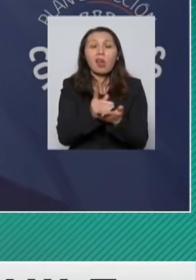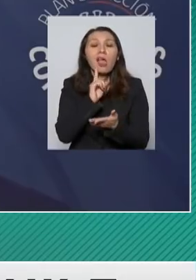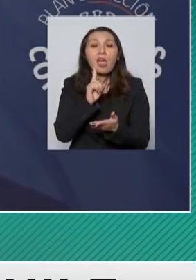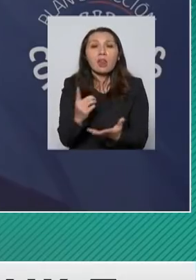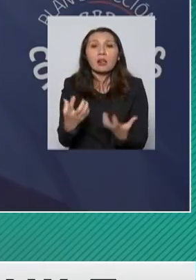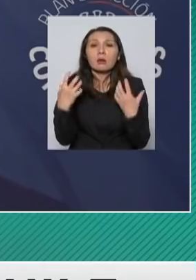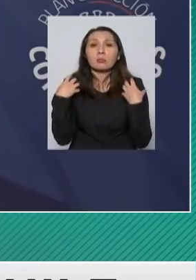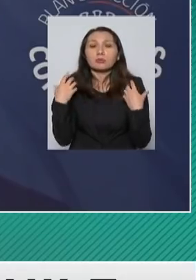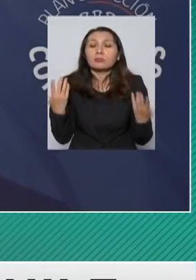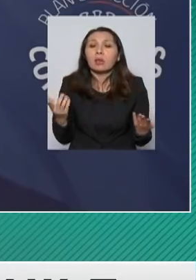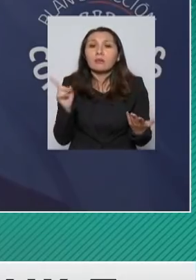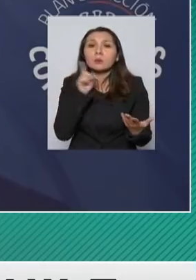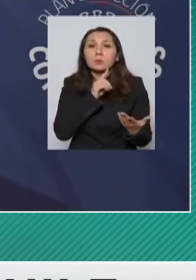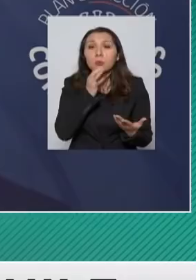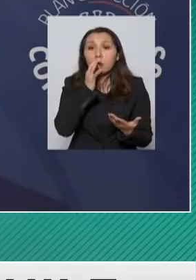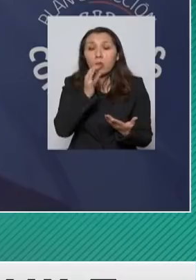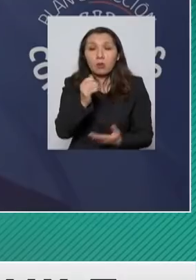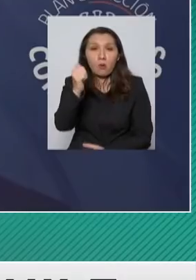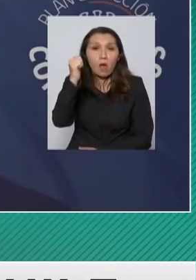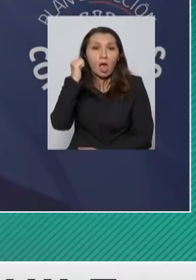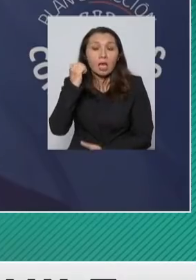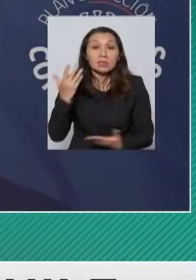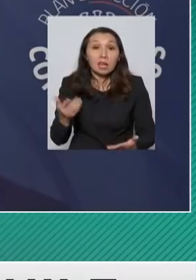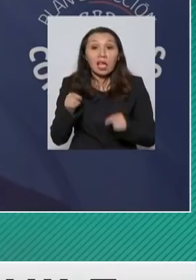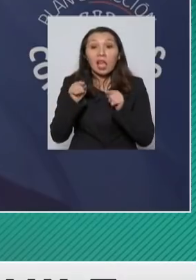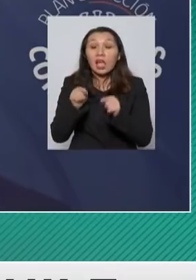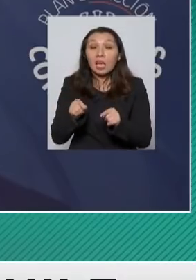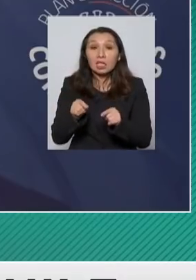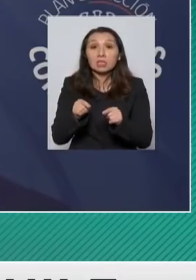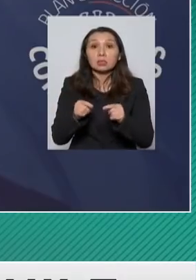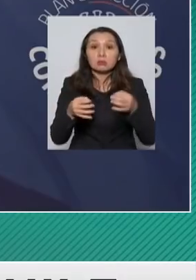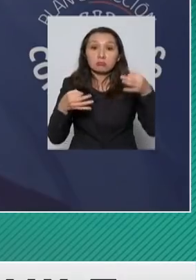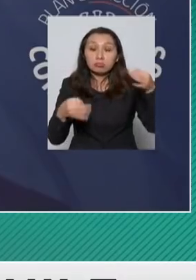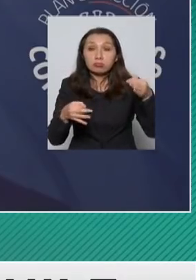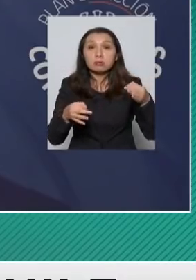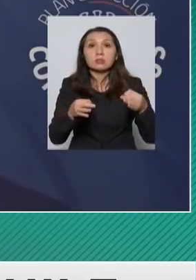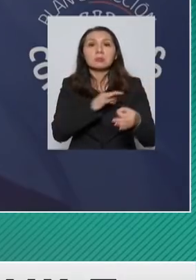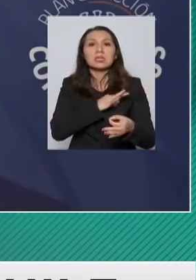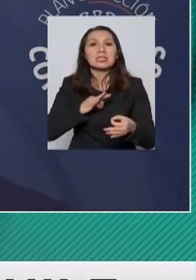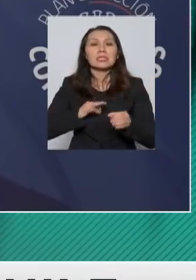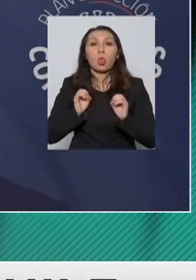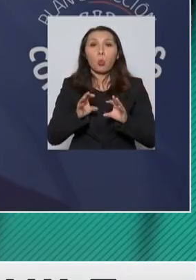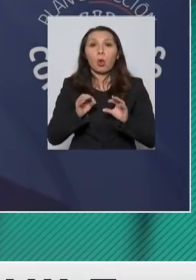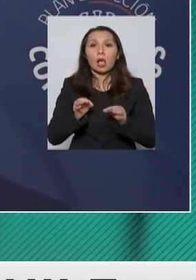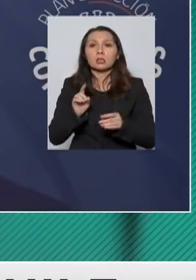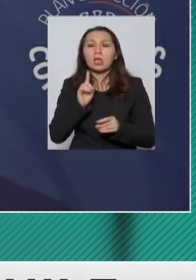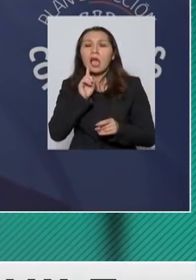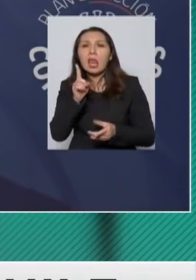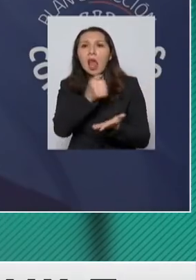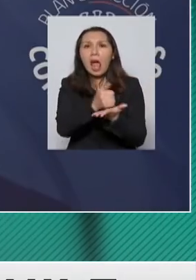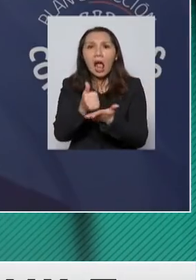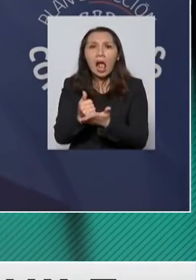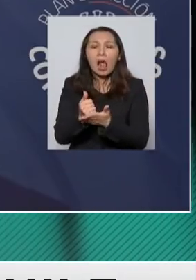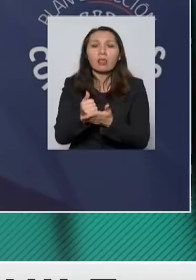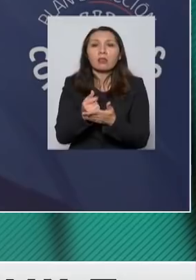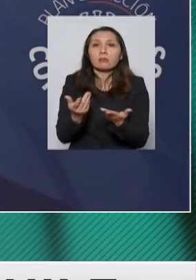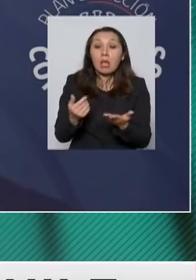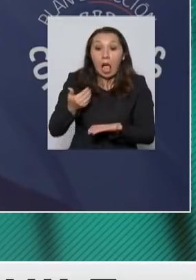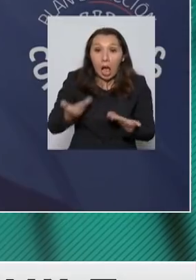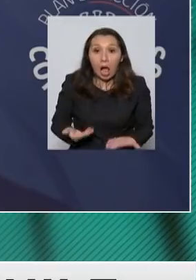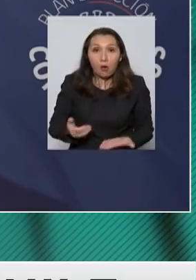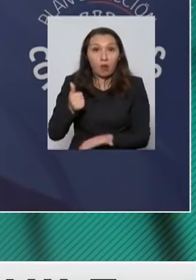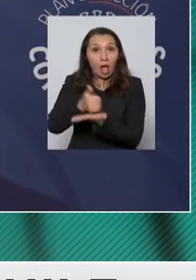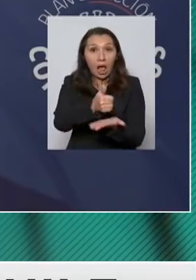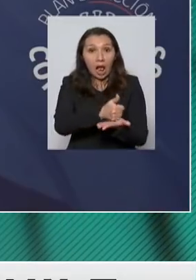responsabilidad finalmente de las palabras que usted dice ayer? ¿Es de una circular del Ministerio de Educación? ¿Es de los alcaldes? Los alcaldes ahora